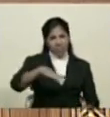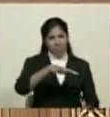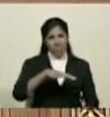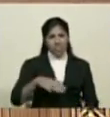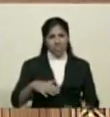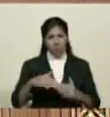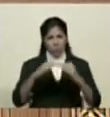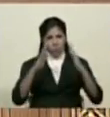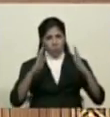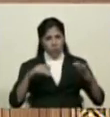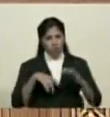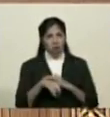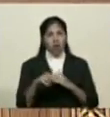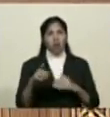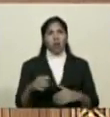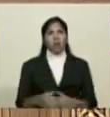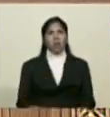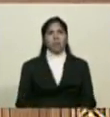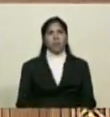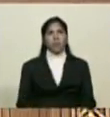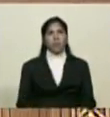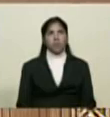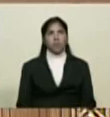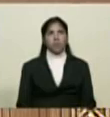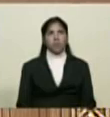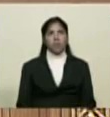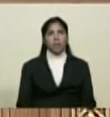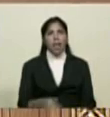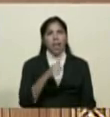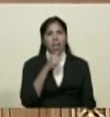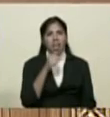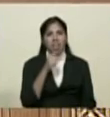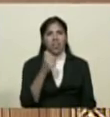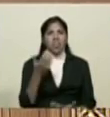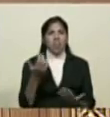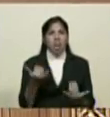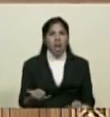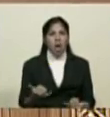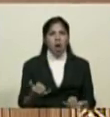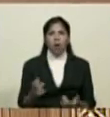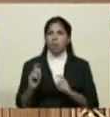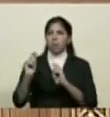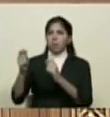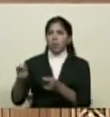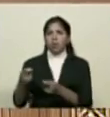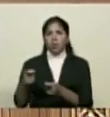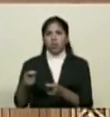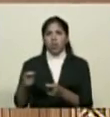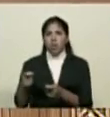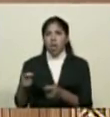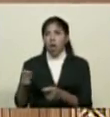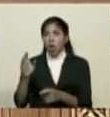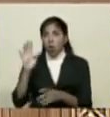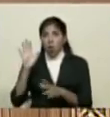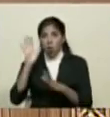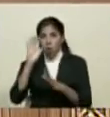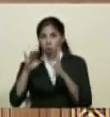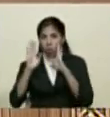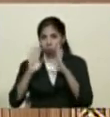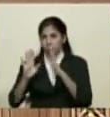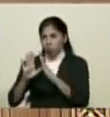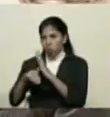¿Ah? Eso tiene que estar en manos de quién, del pueblo, del Estado, de la nación, no de los corruptos, no de los bandidos que hicieron